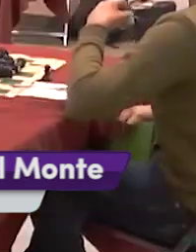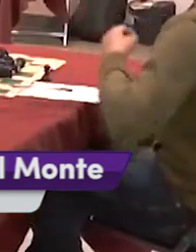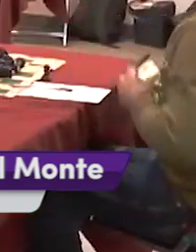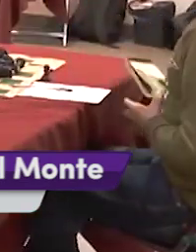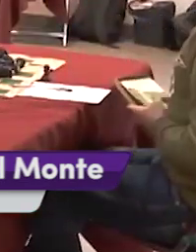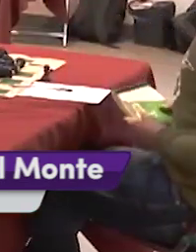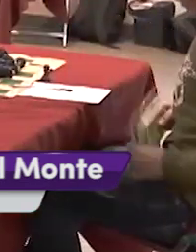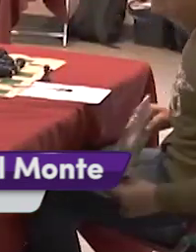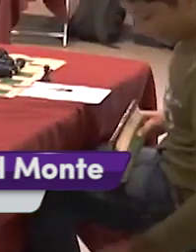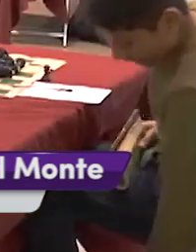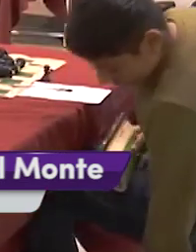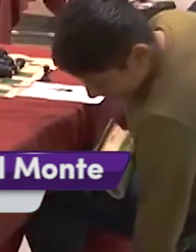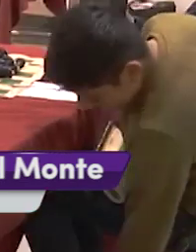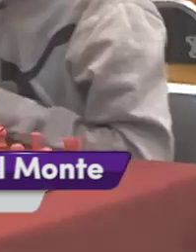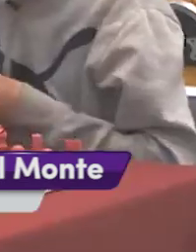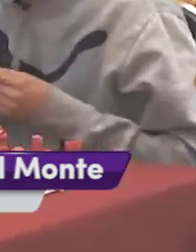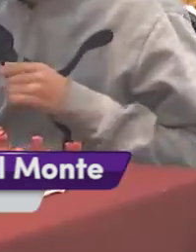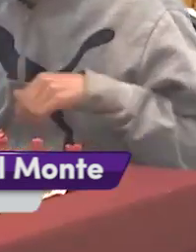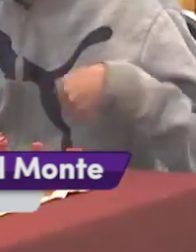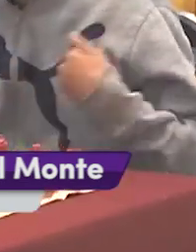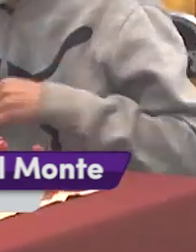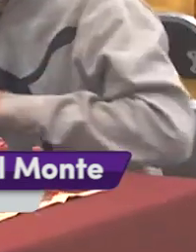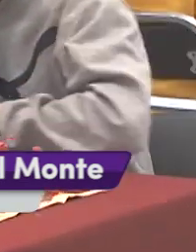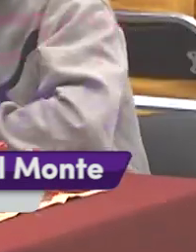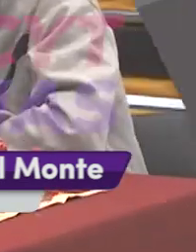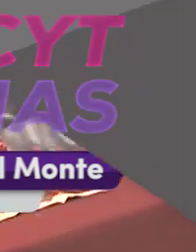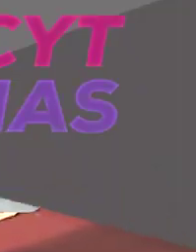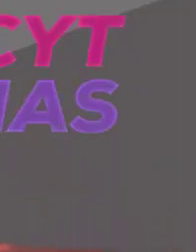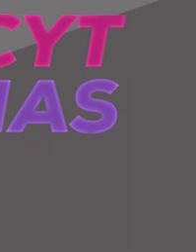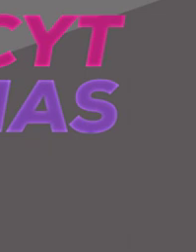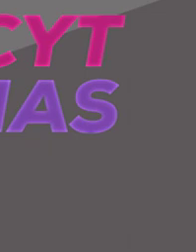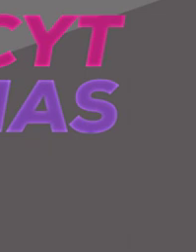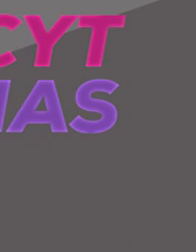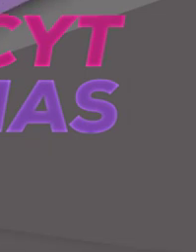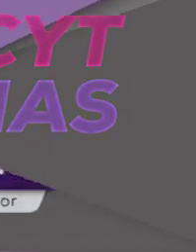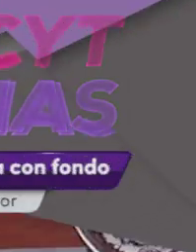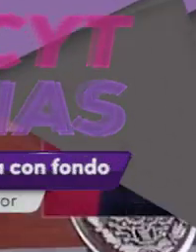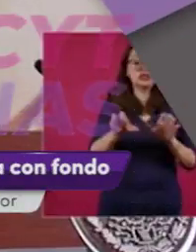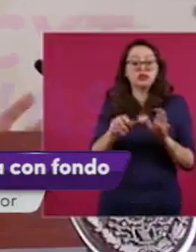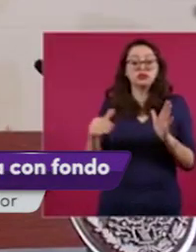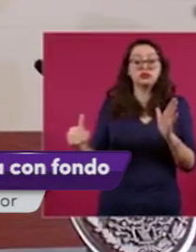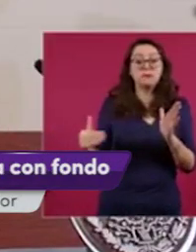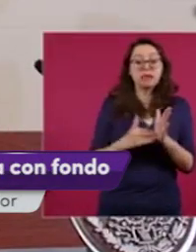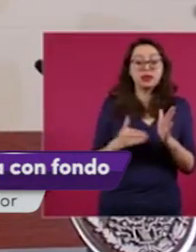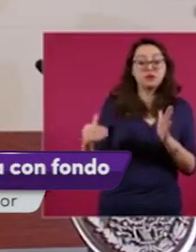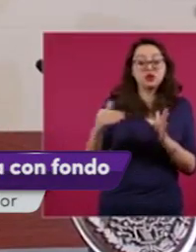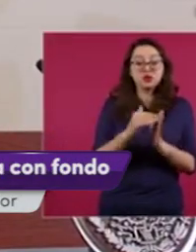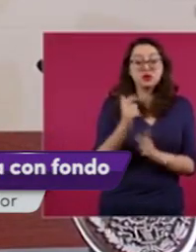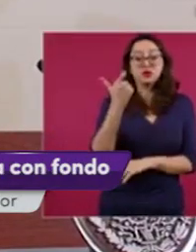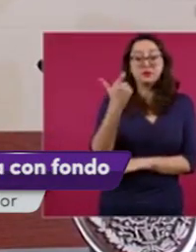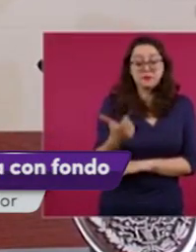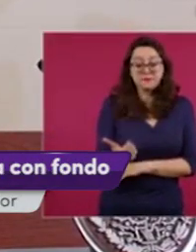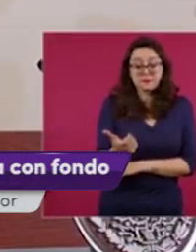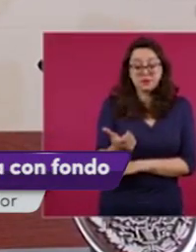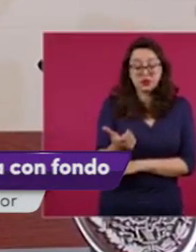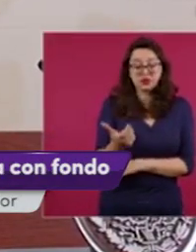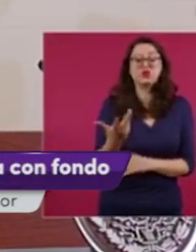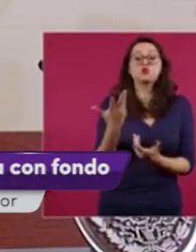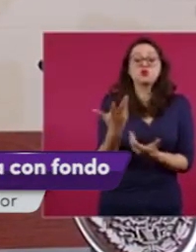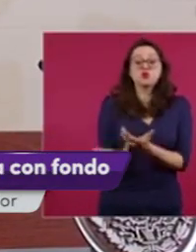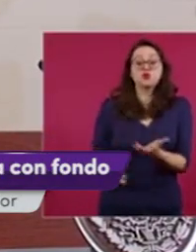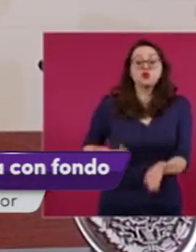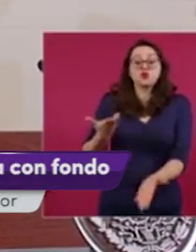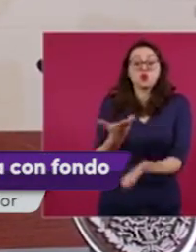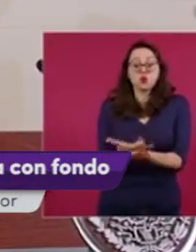que deja satisfecho al entrenador Juan Tlatenco Mastranzo. El presidente Andrés Manuel López Obrador informó que el